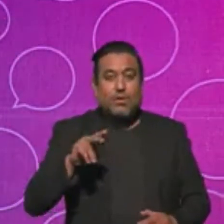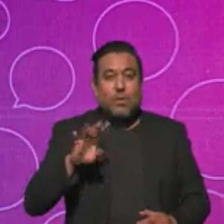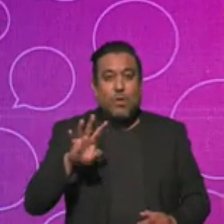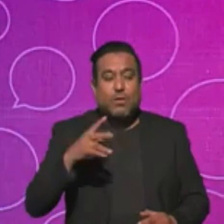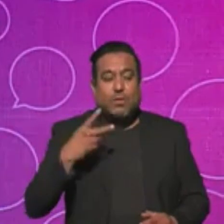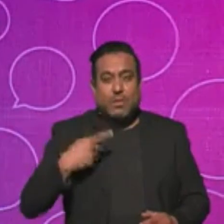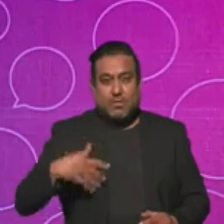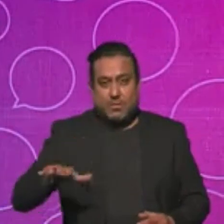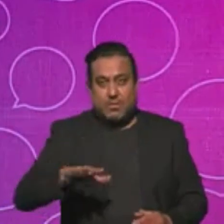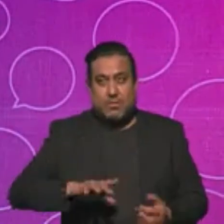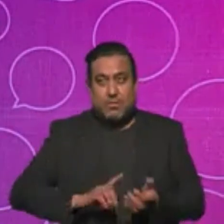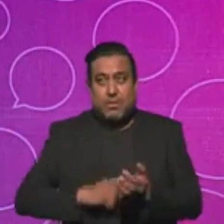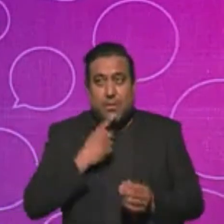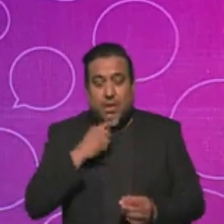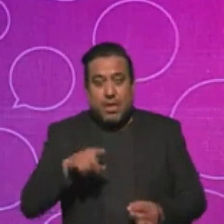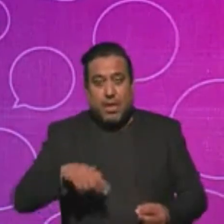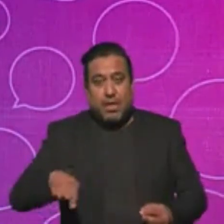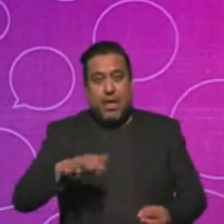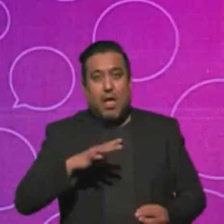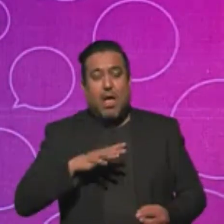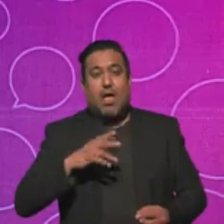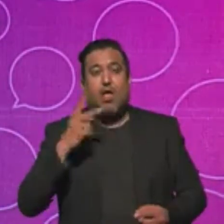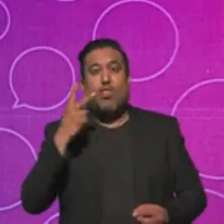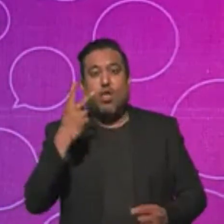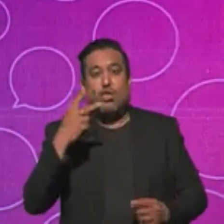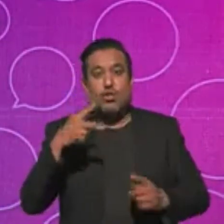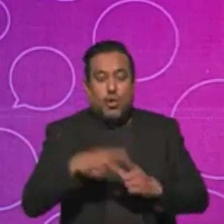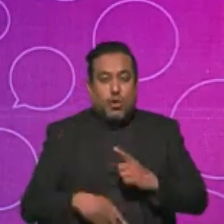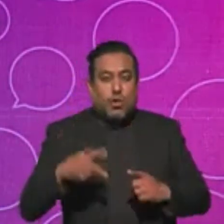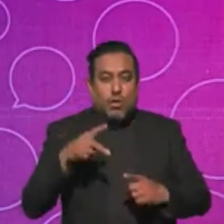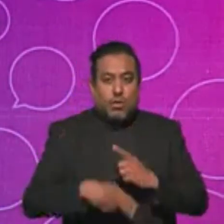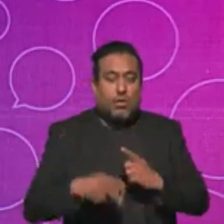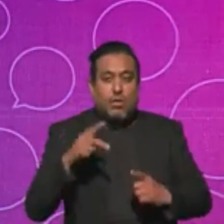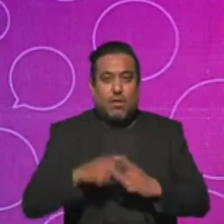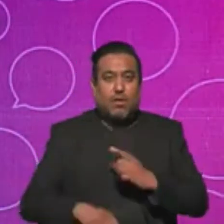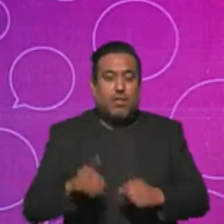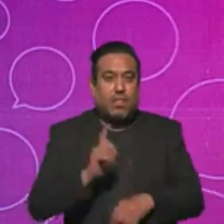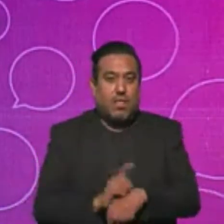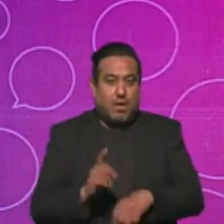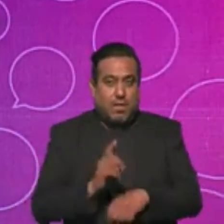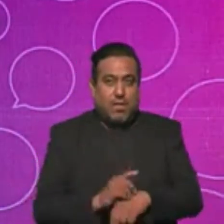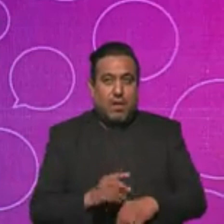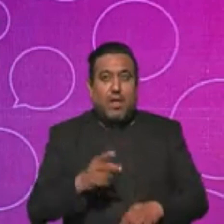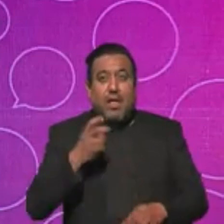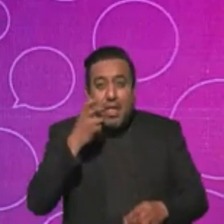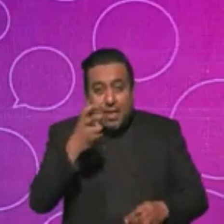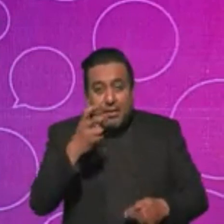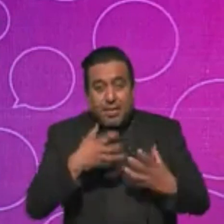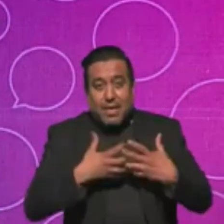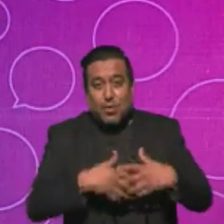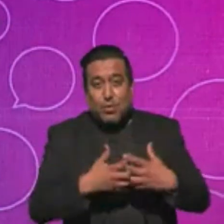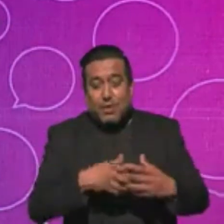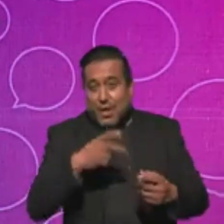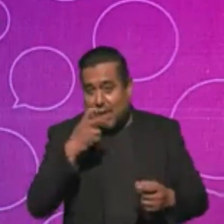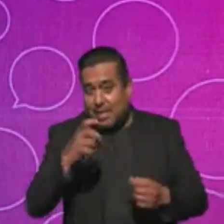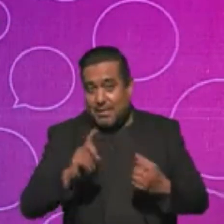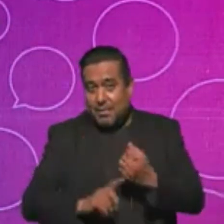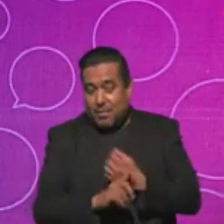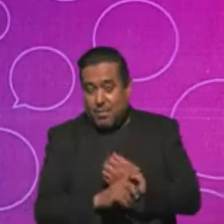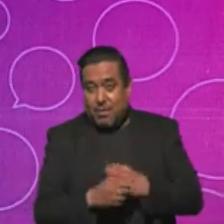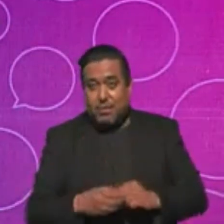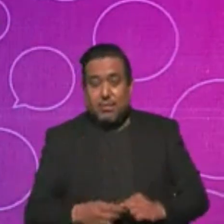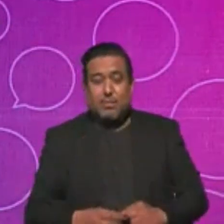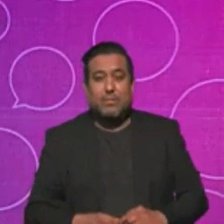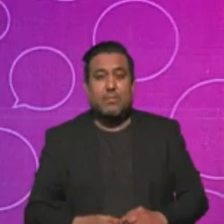que tiene Celaya sufren dos cortes al menos diarios de agua el problema está en el sector industrial y es ahí